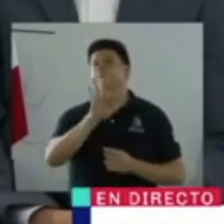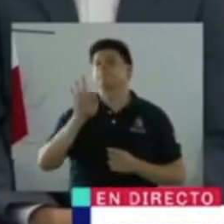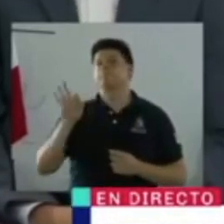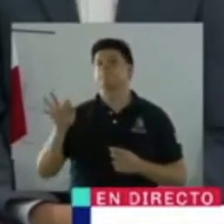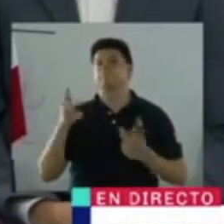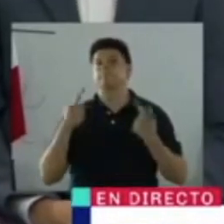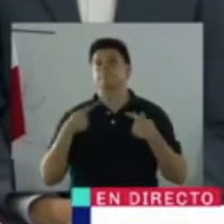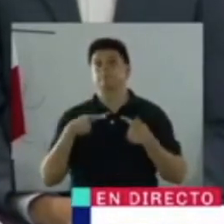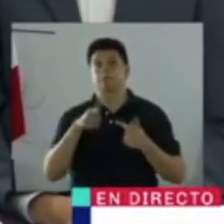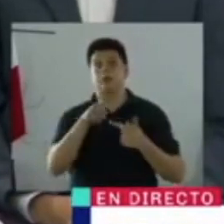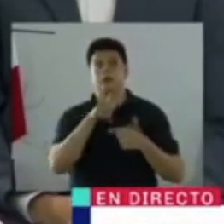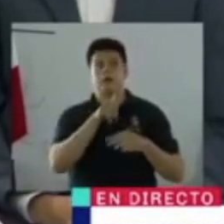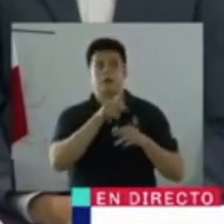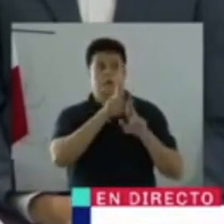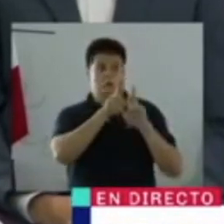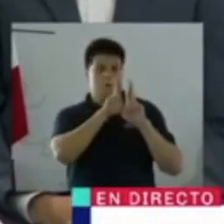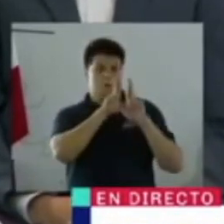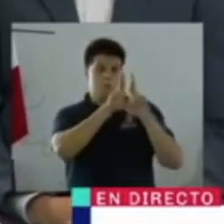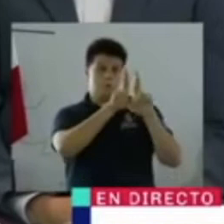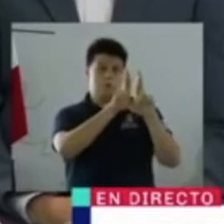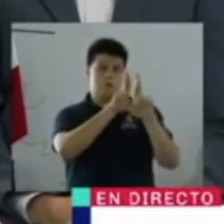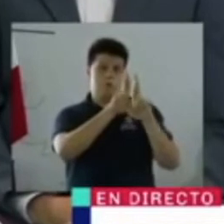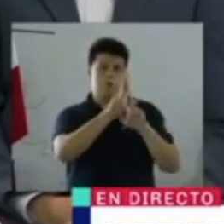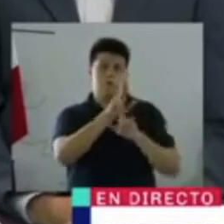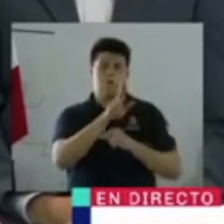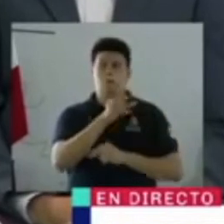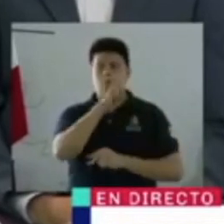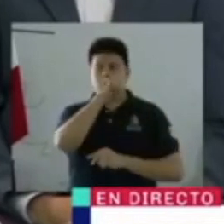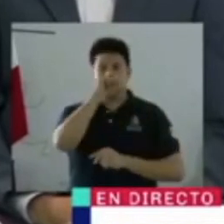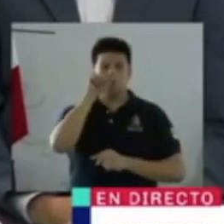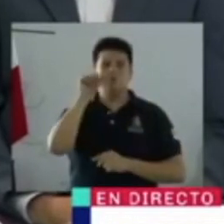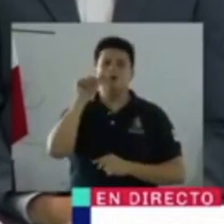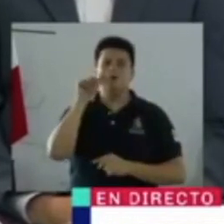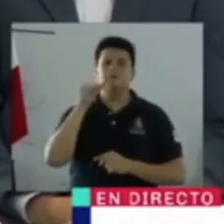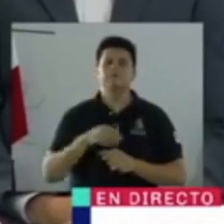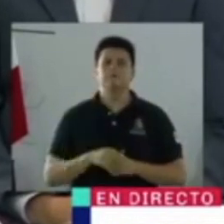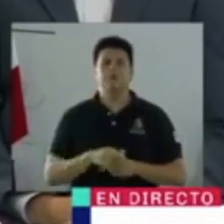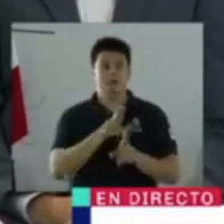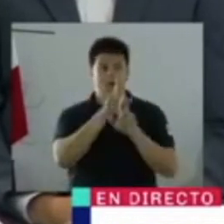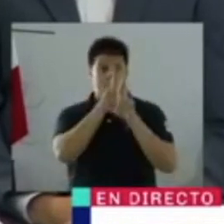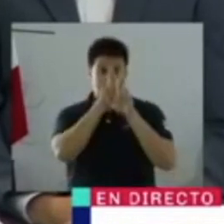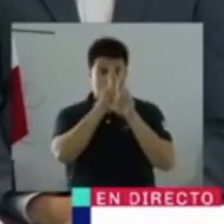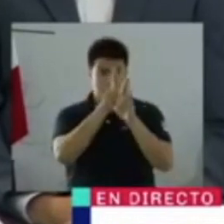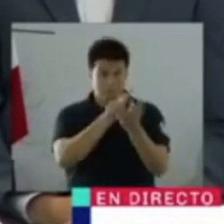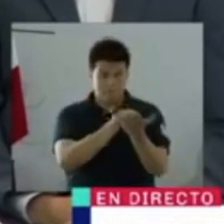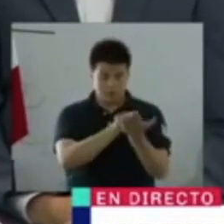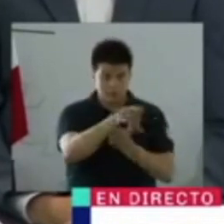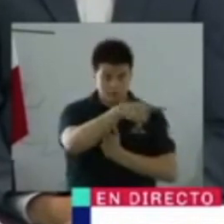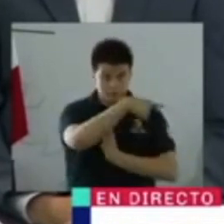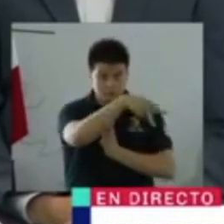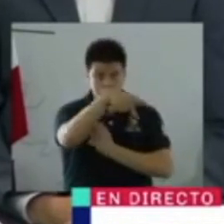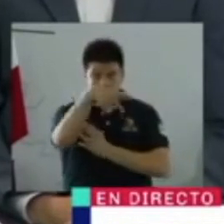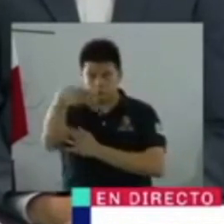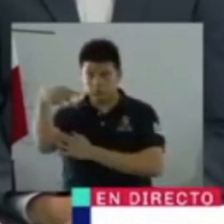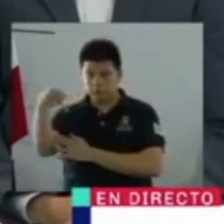él admira mucho, Benito Juárez: el respeto al derecho ajeno es la